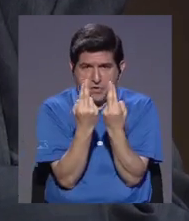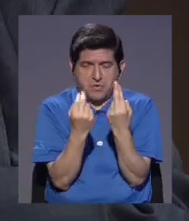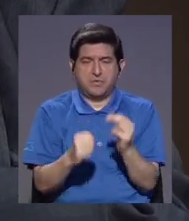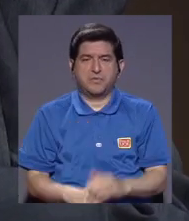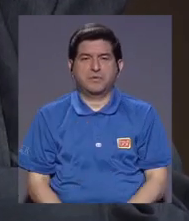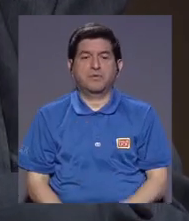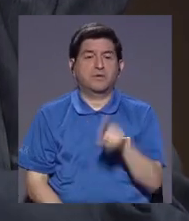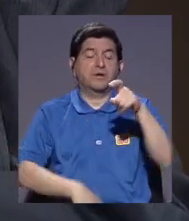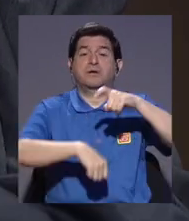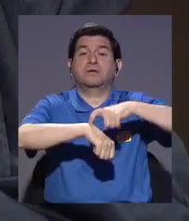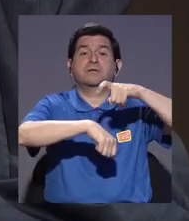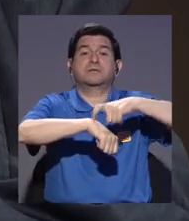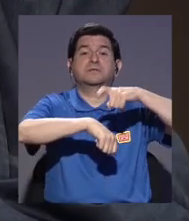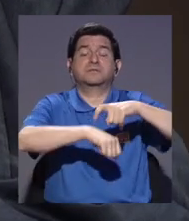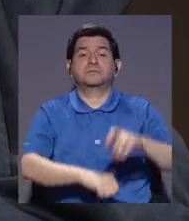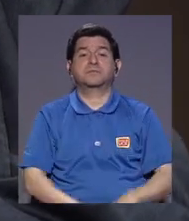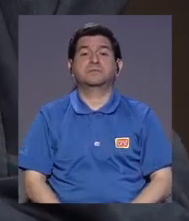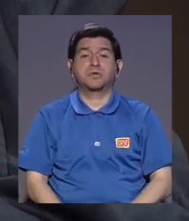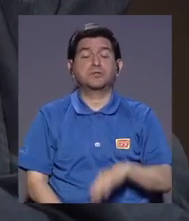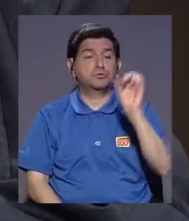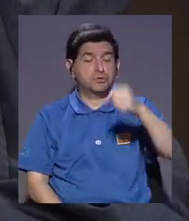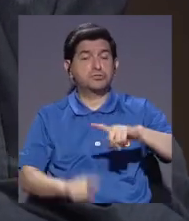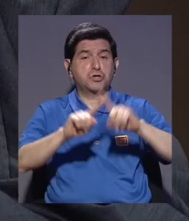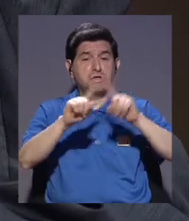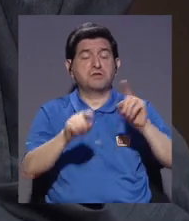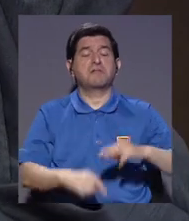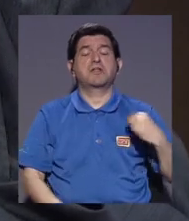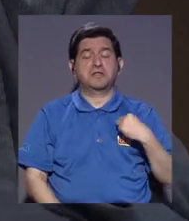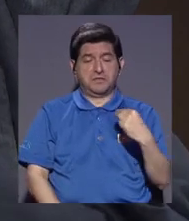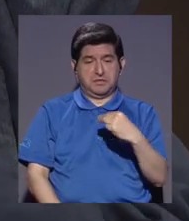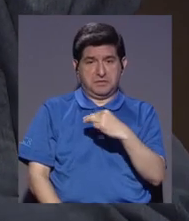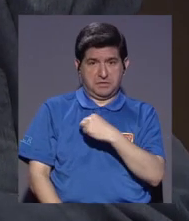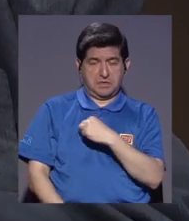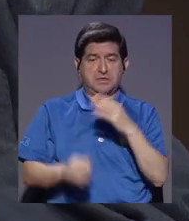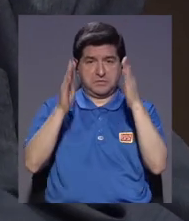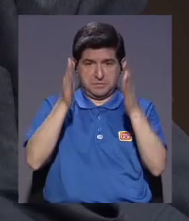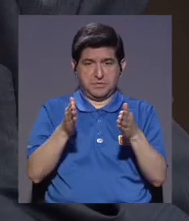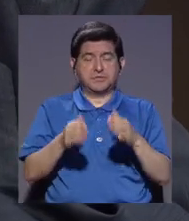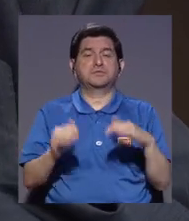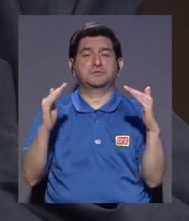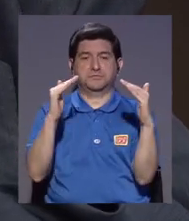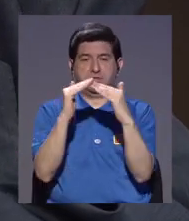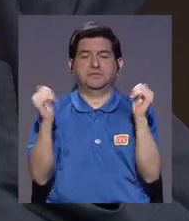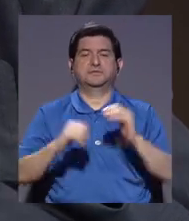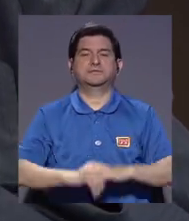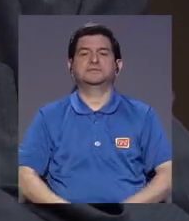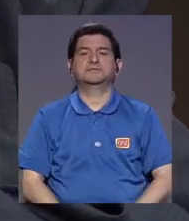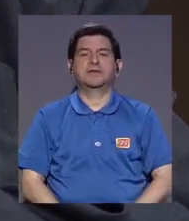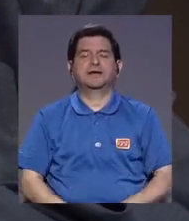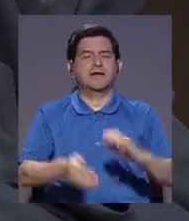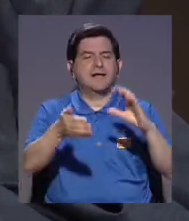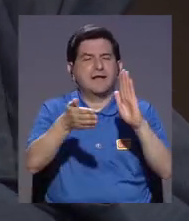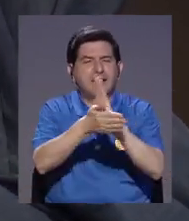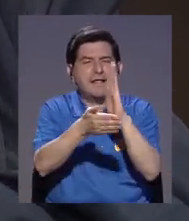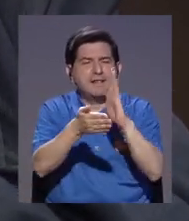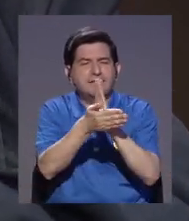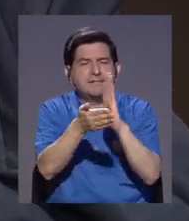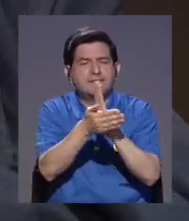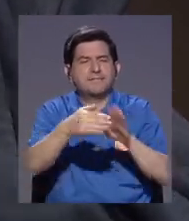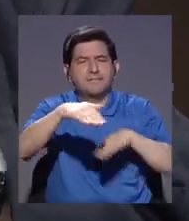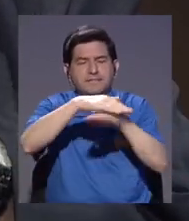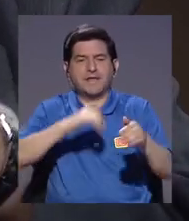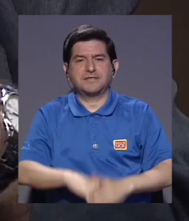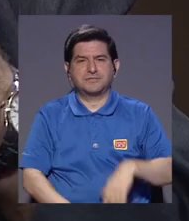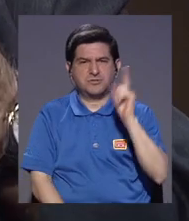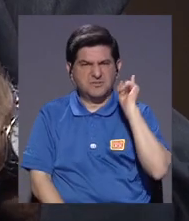él en efecto con varios miembros de su gabinete en su casa y el texto fundamental